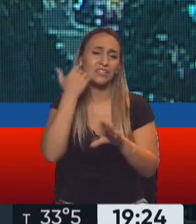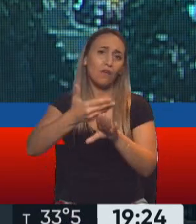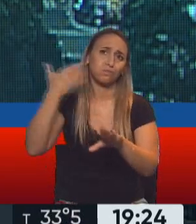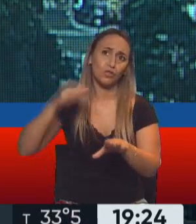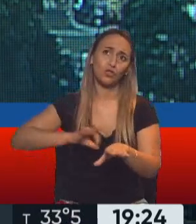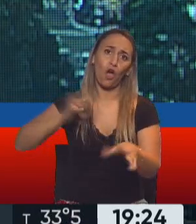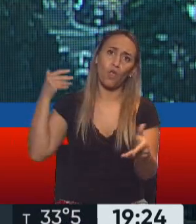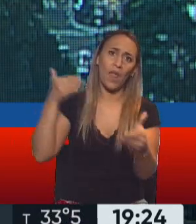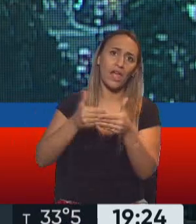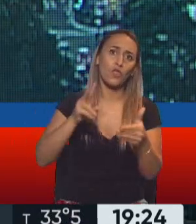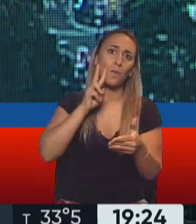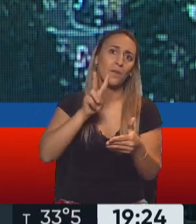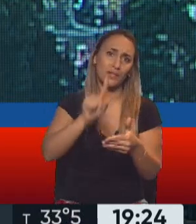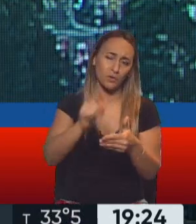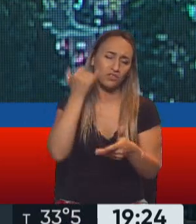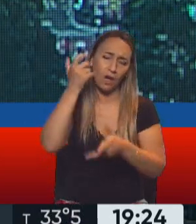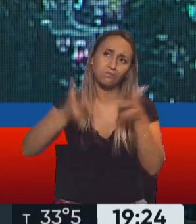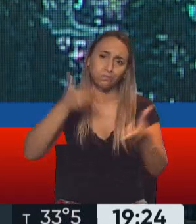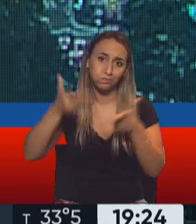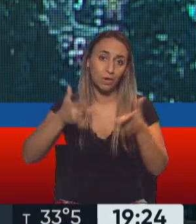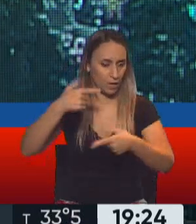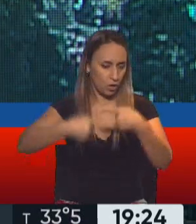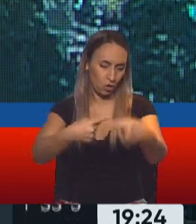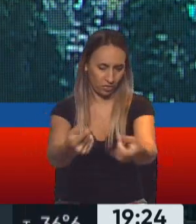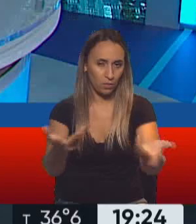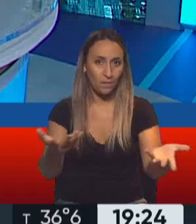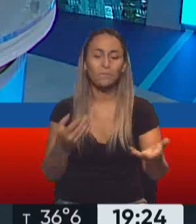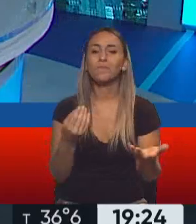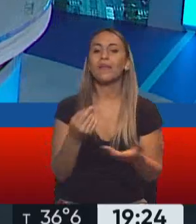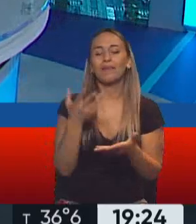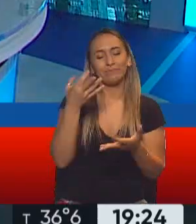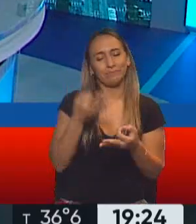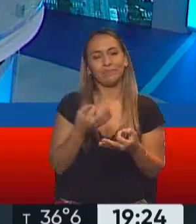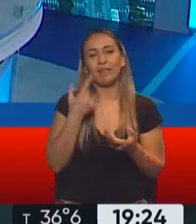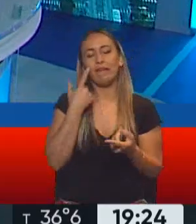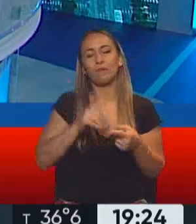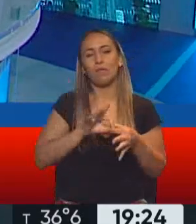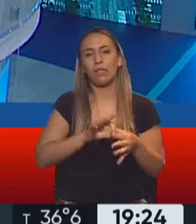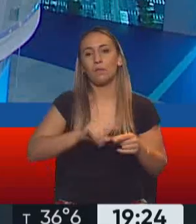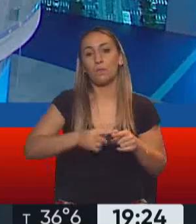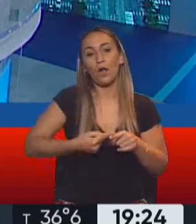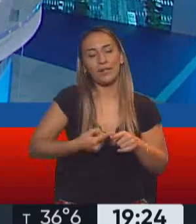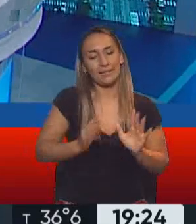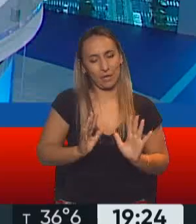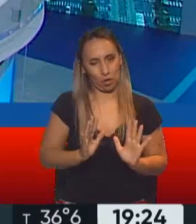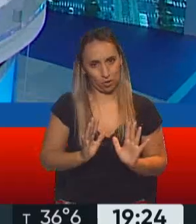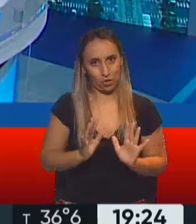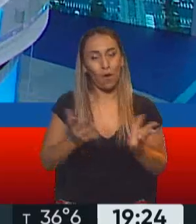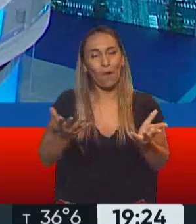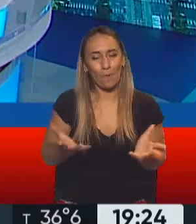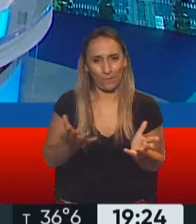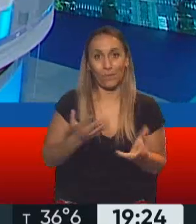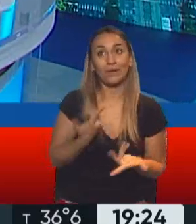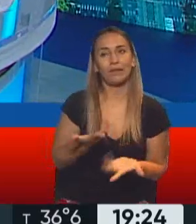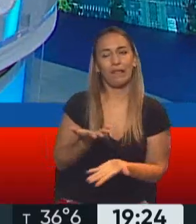de 2022. Decimos, es una intención política, de ahí por supuesto a que se lleve a cabo es otro capítulo aparte, pero